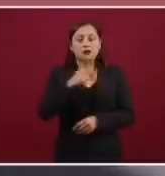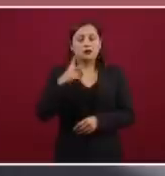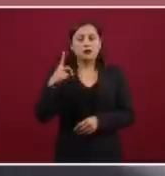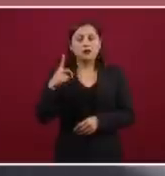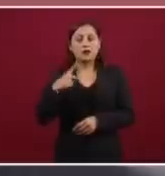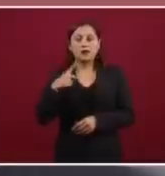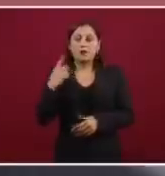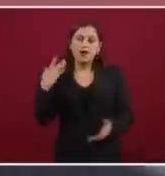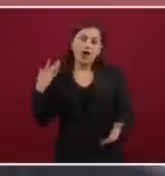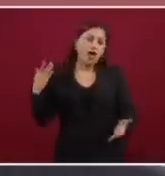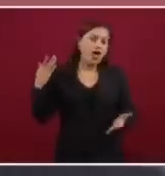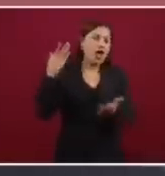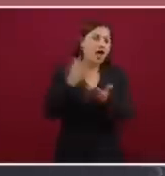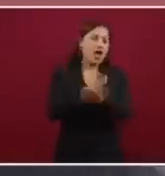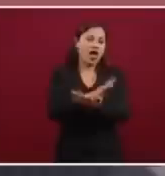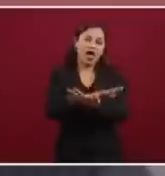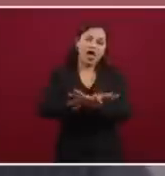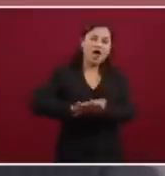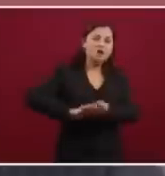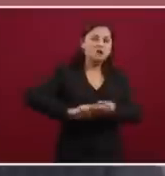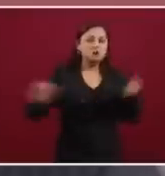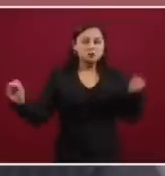para obtener trofeos.